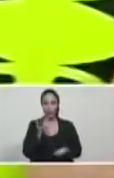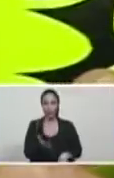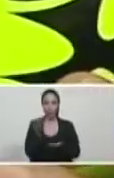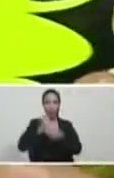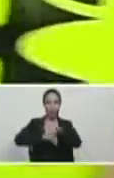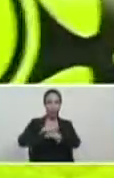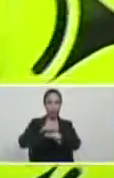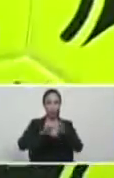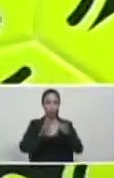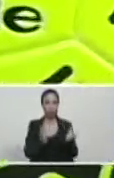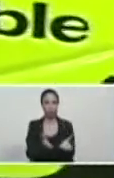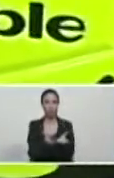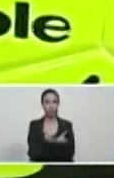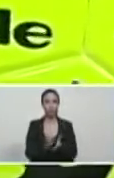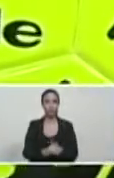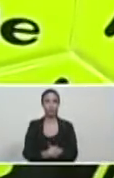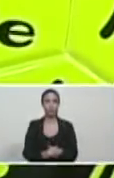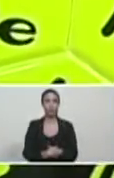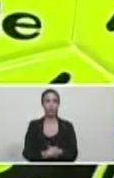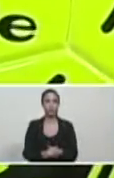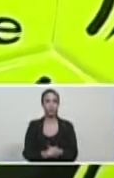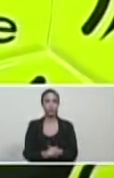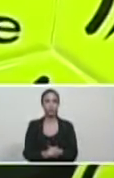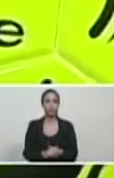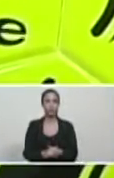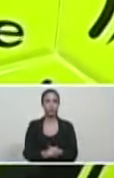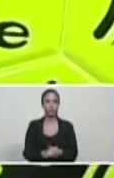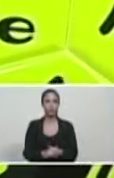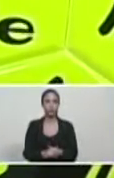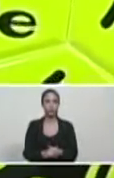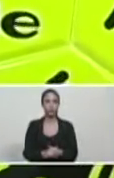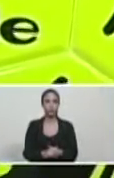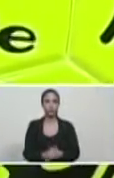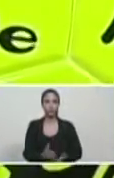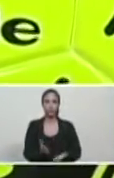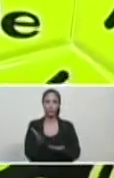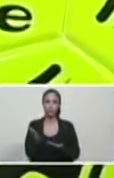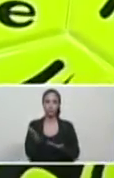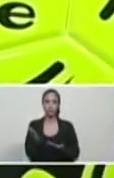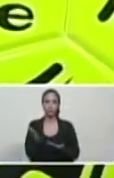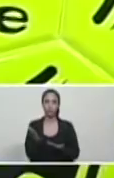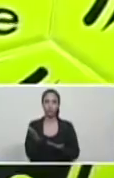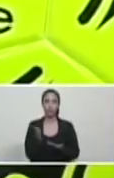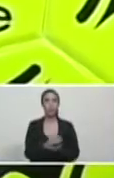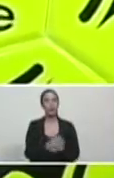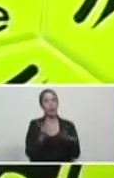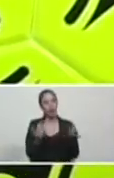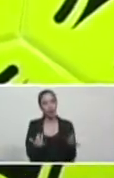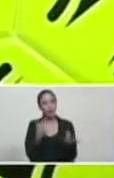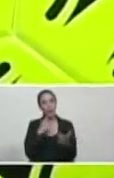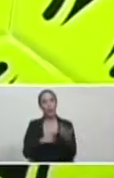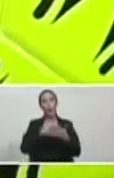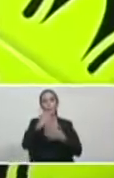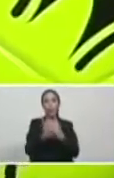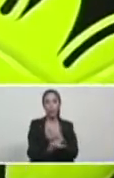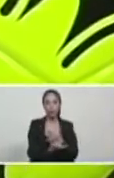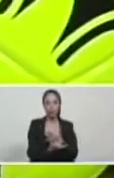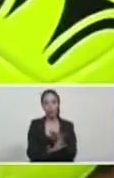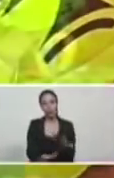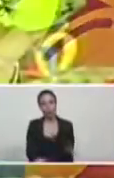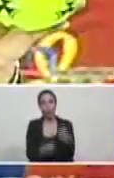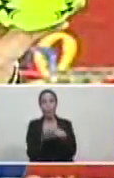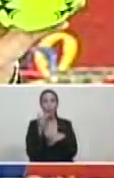futbolito. Nosotros queremos montar un club moderado para nosotros traer... En primera etapa, 10.000 balones fabricados